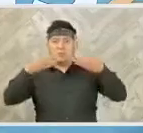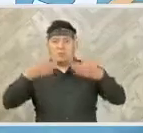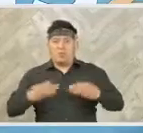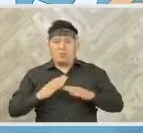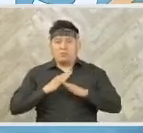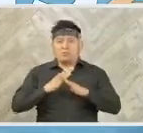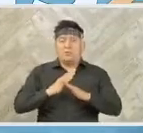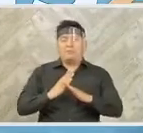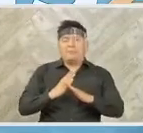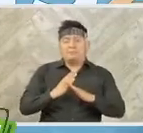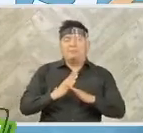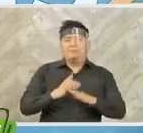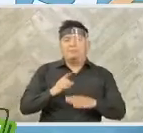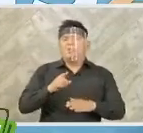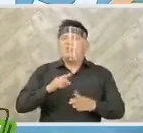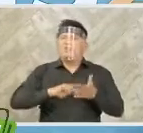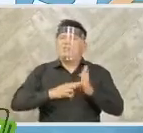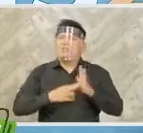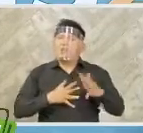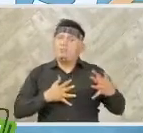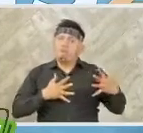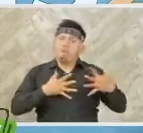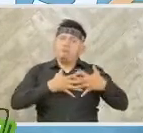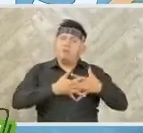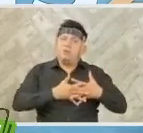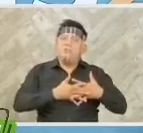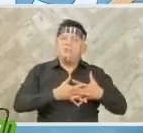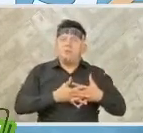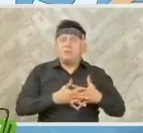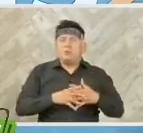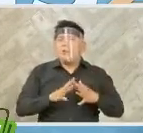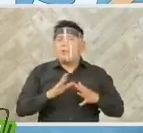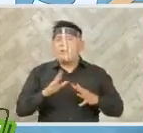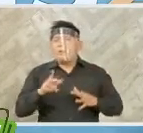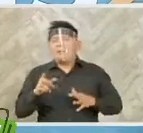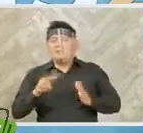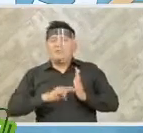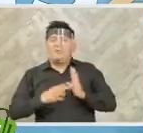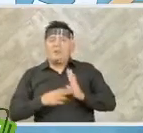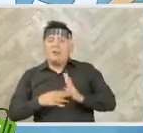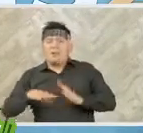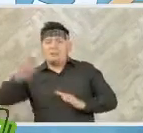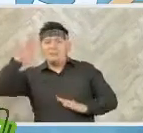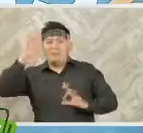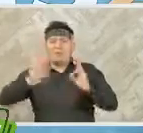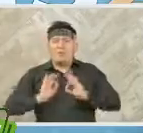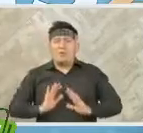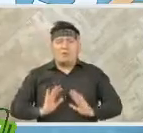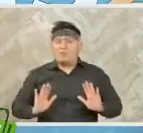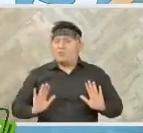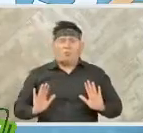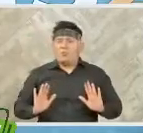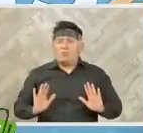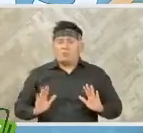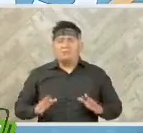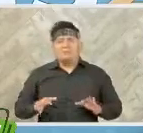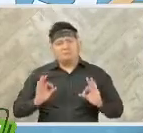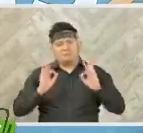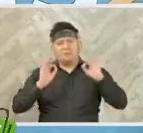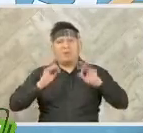lo manifiesta hace un momento, no es solamente la presencia de la fuerza pública, va más allá. La garantía como tal de los